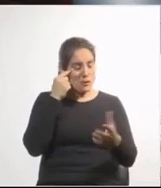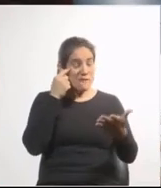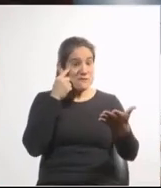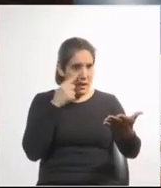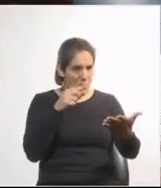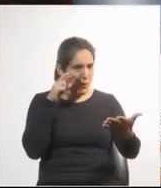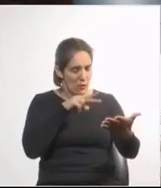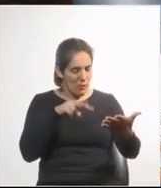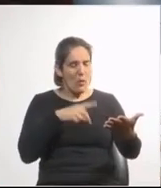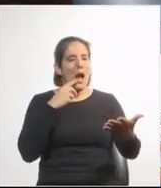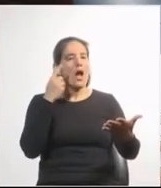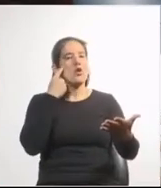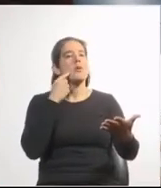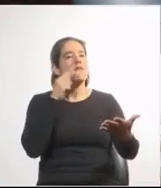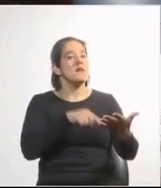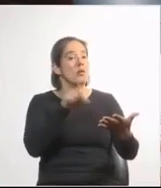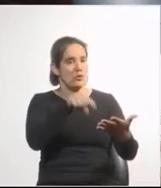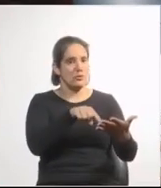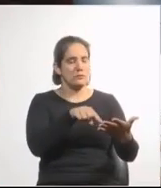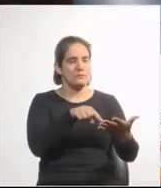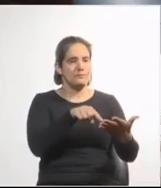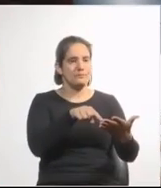cuentas.